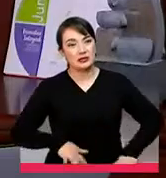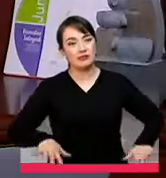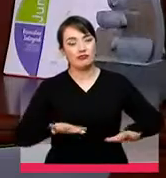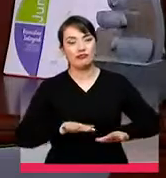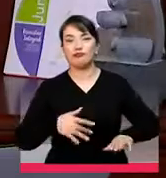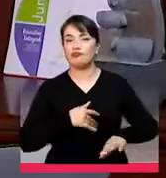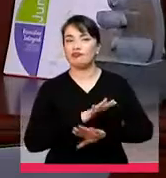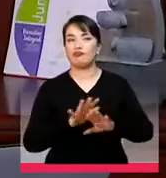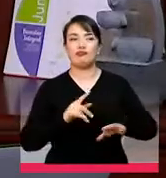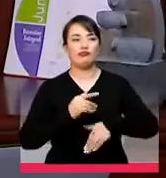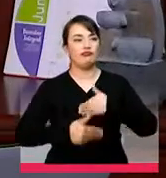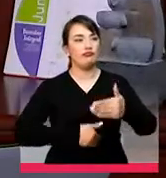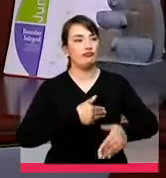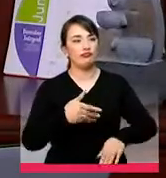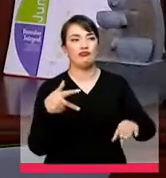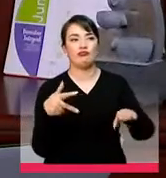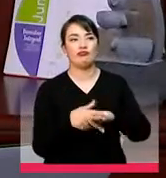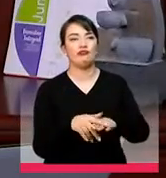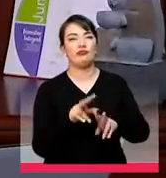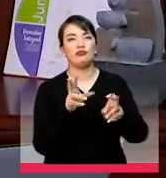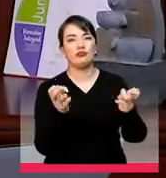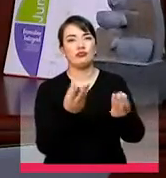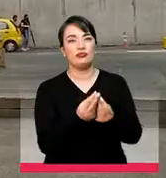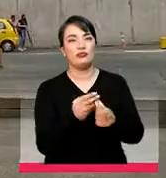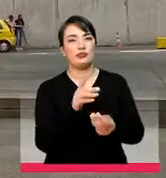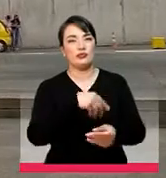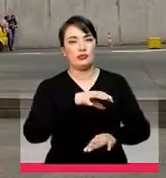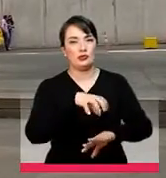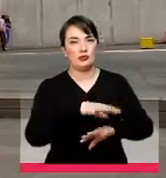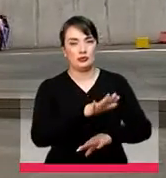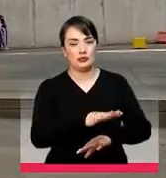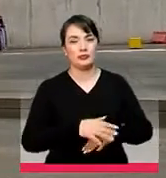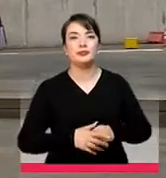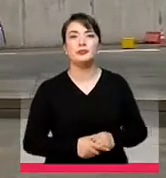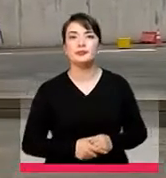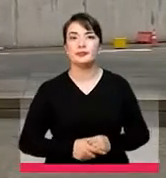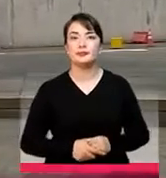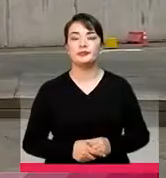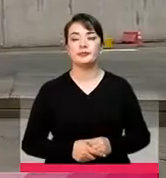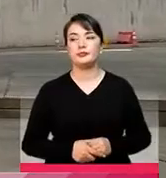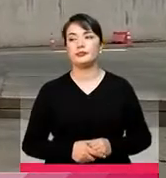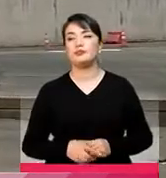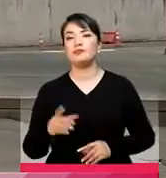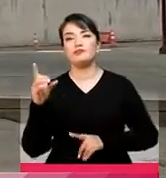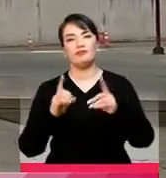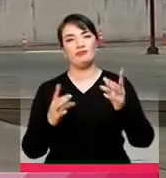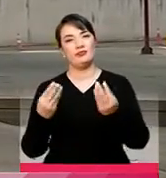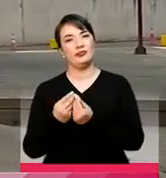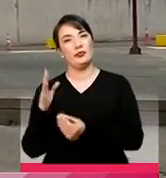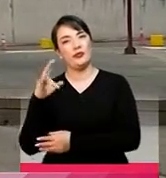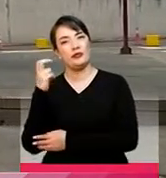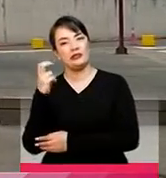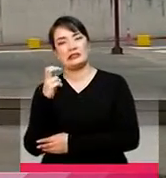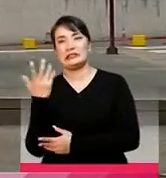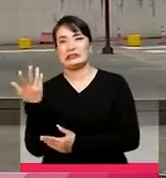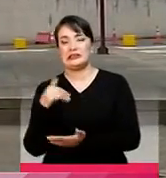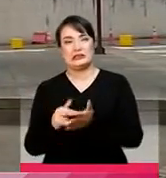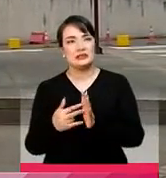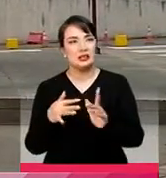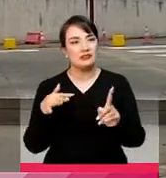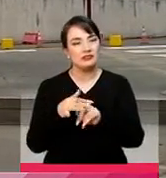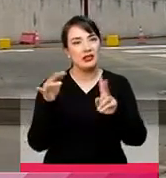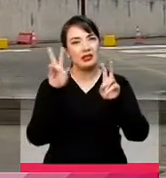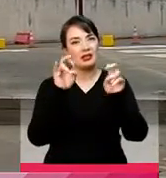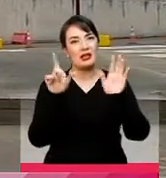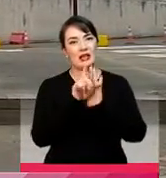un proceso que adelanta contra el consorcio la decisión de la fiscalía afecta al representante legal del consorcio